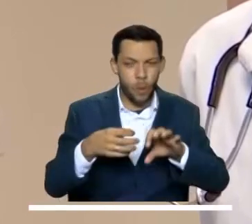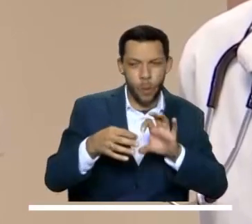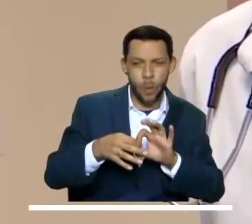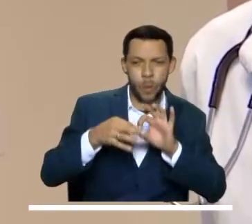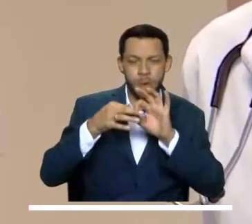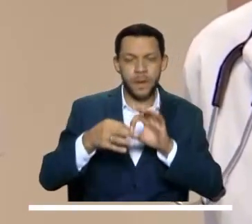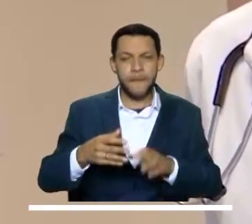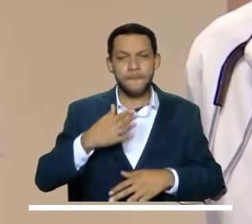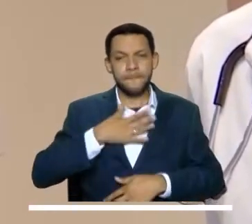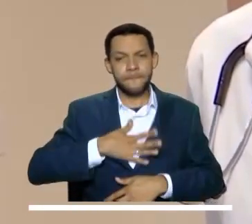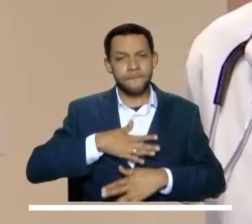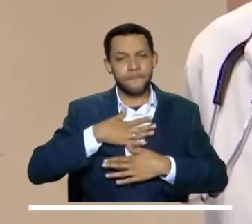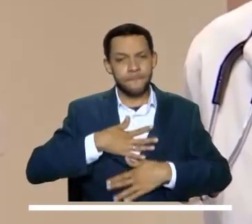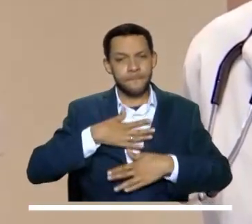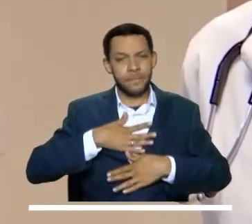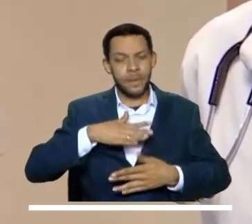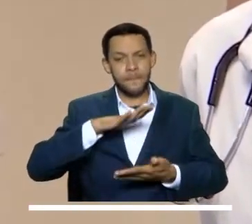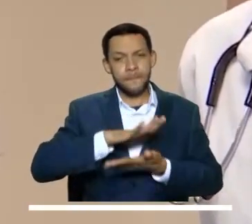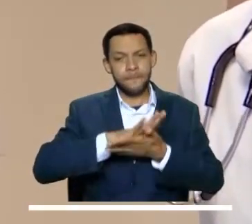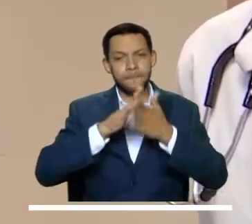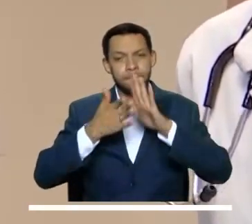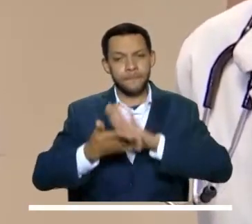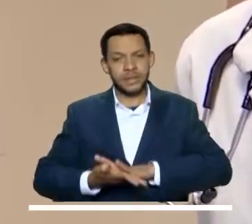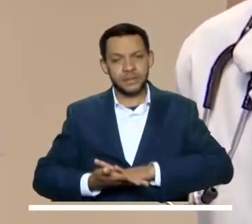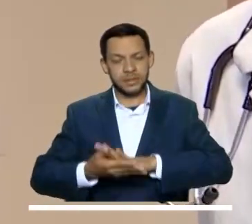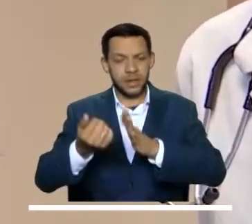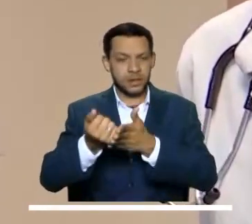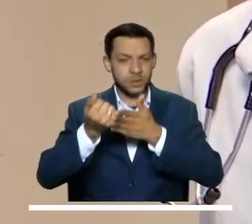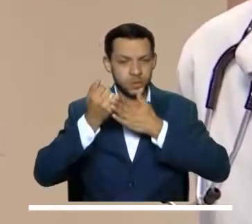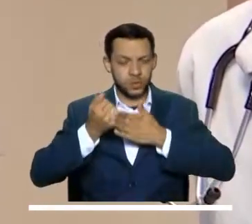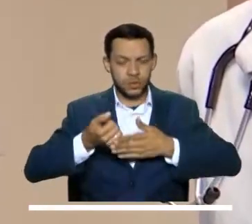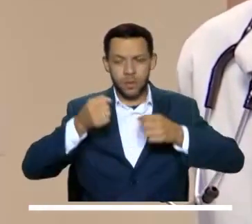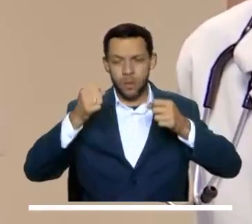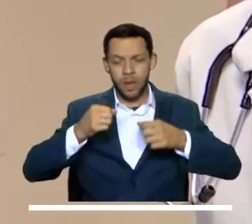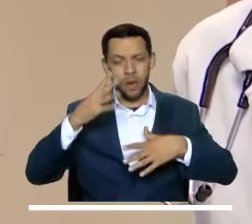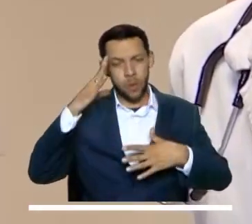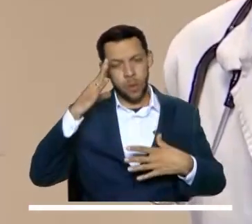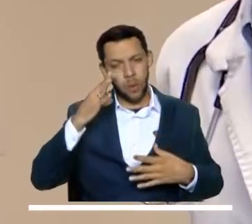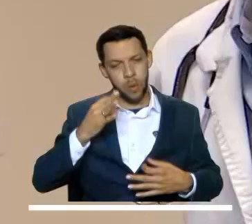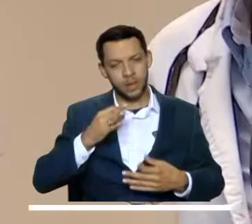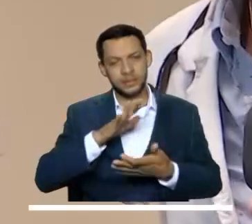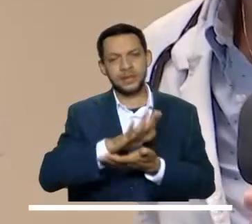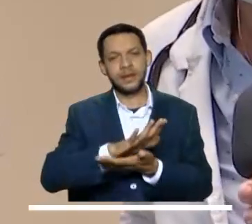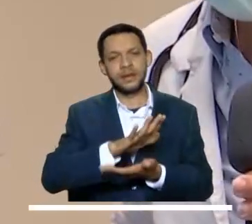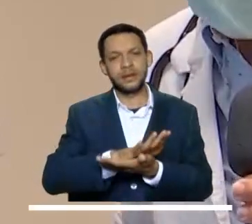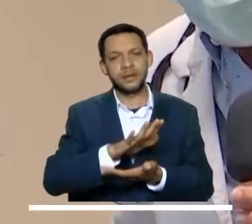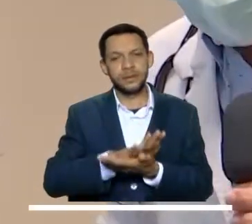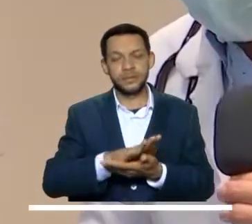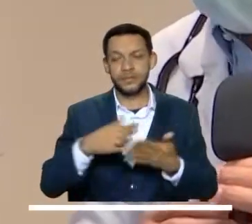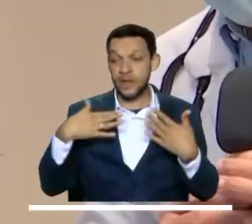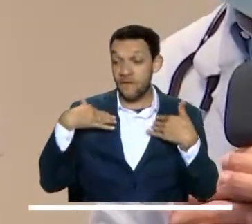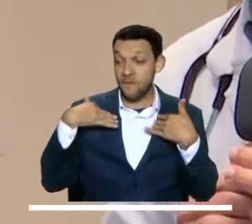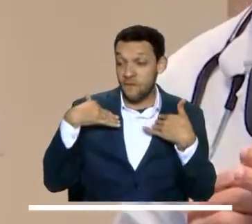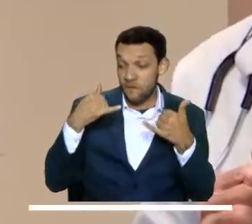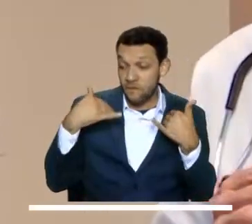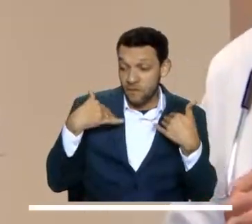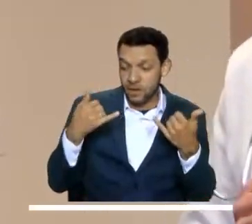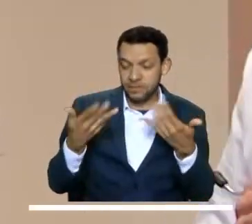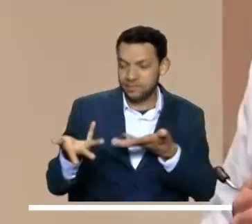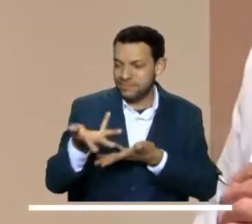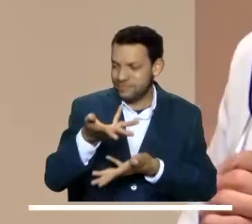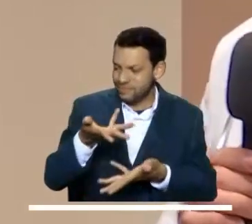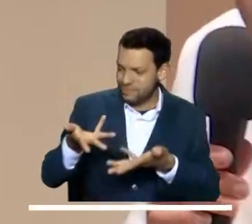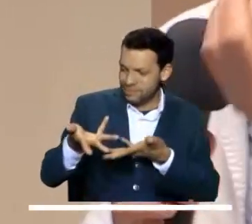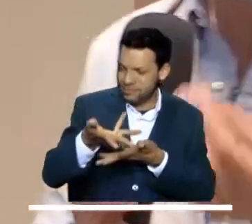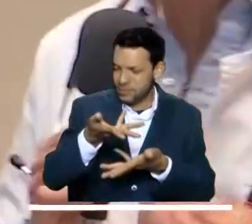con una alimentación sana nos van a permitir no sufrir de enfermedad hemorroidal y no sufrir de muchas enfermedades. Me da mucha alegría grabar programas de televisión con